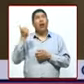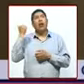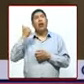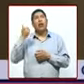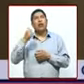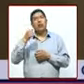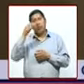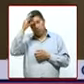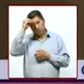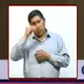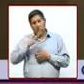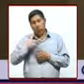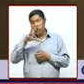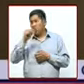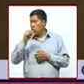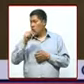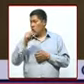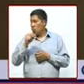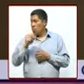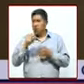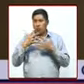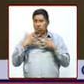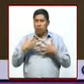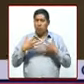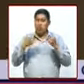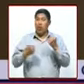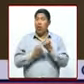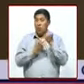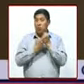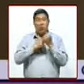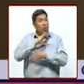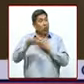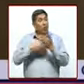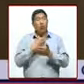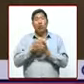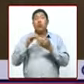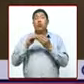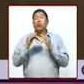al verse que no ha logrado tener el apoyo de todas las